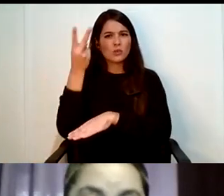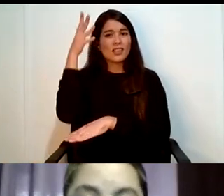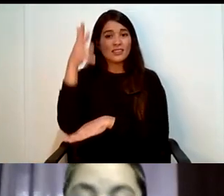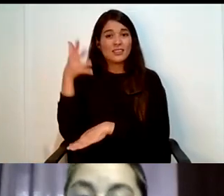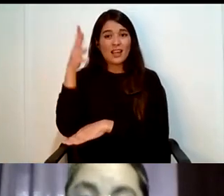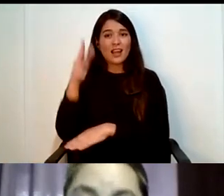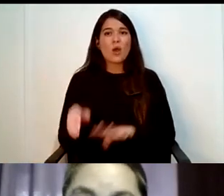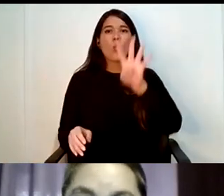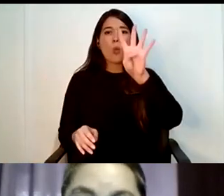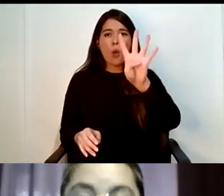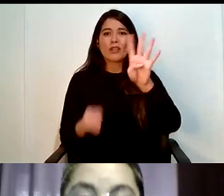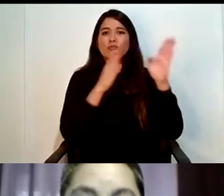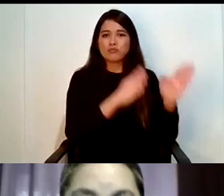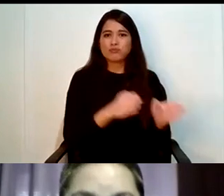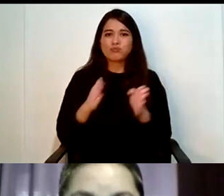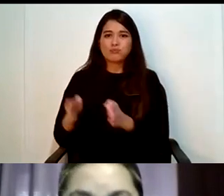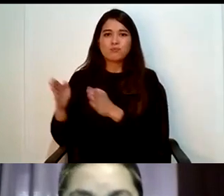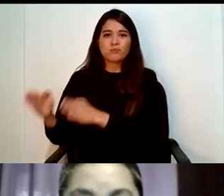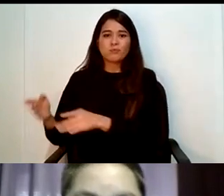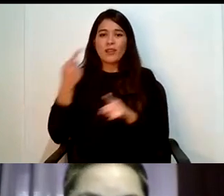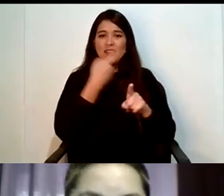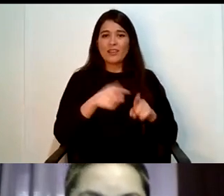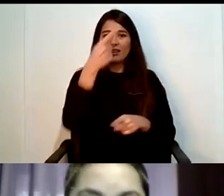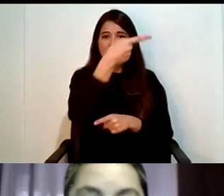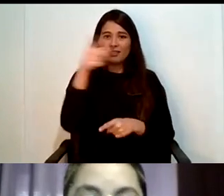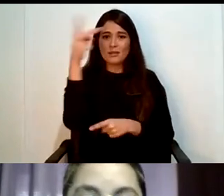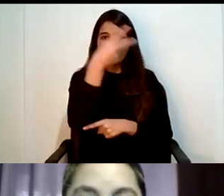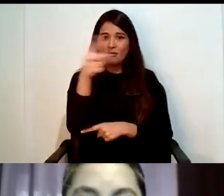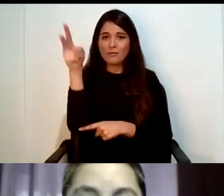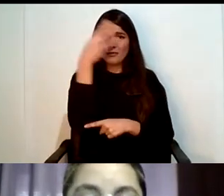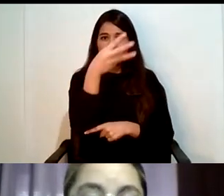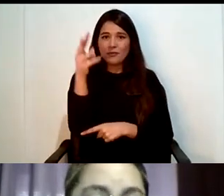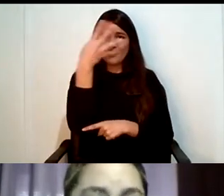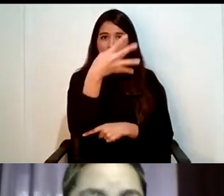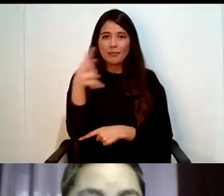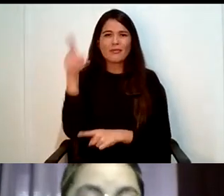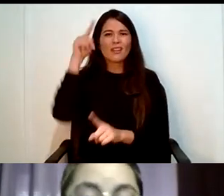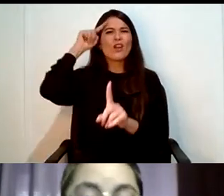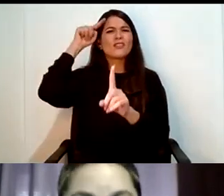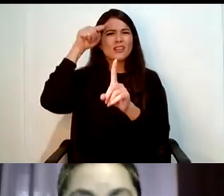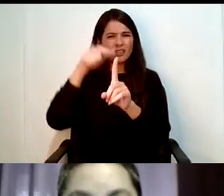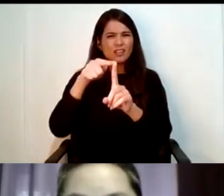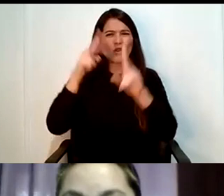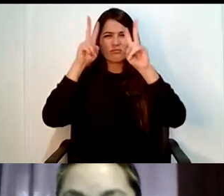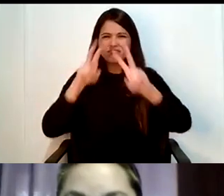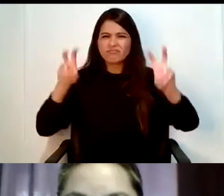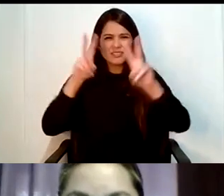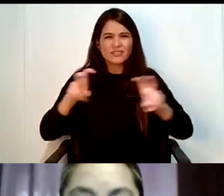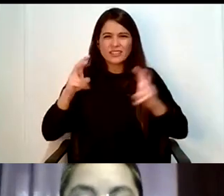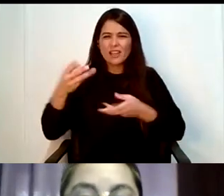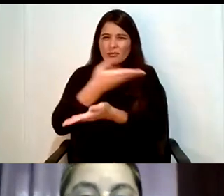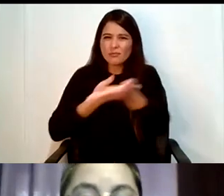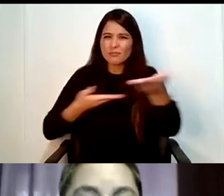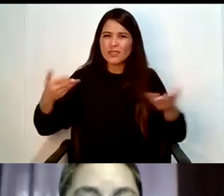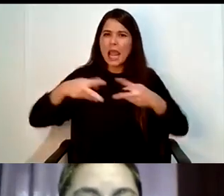4 charlas a realizar en 4 semanas consecutivas. La intención es revisar diversas herramientas